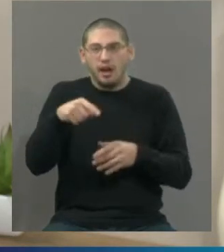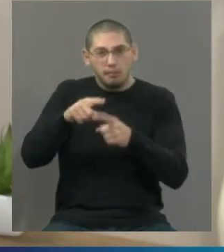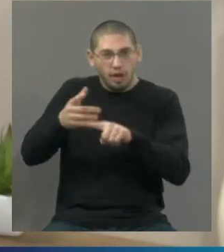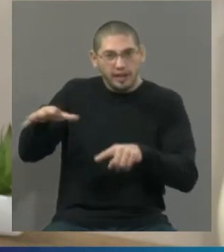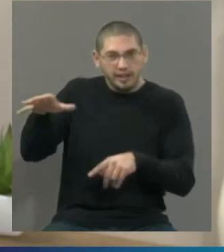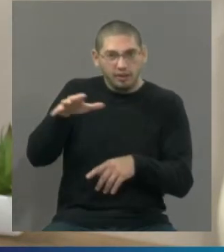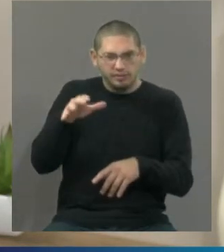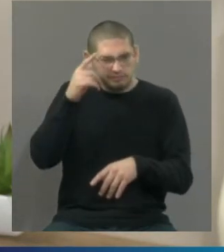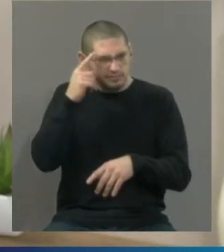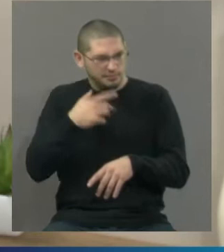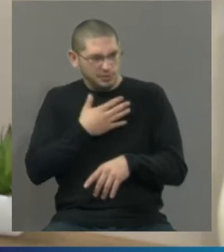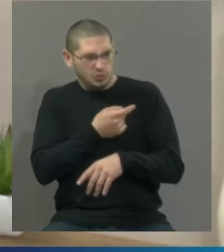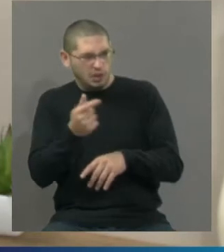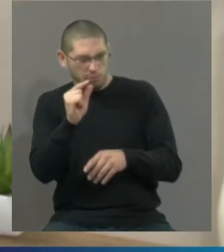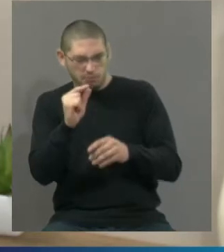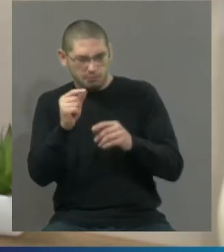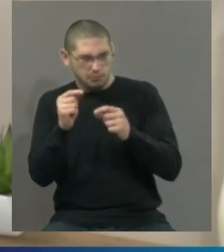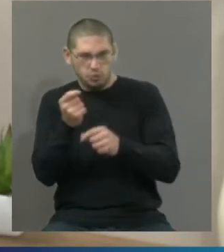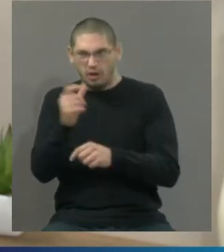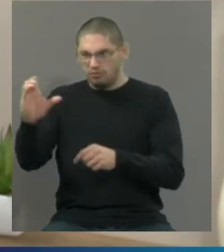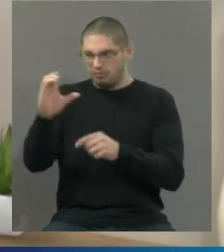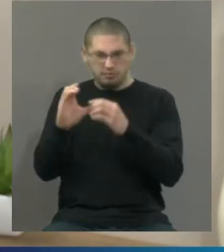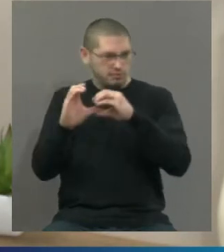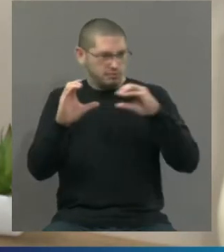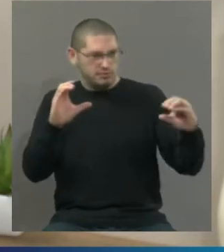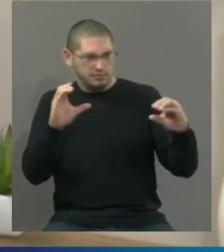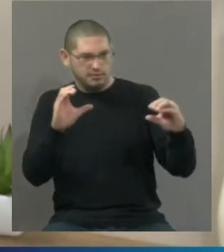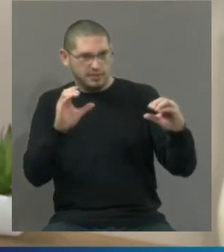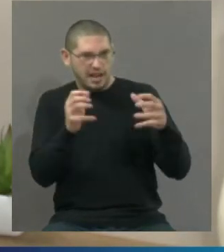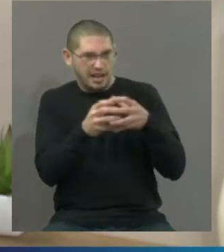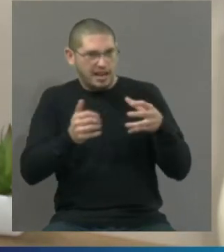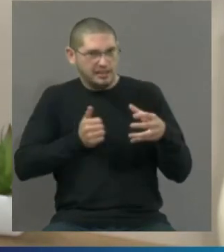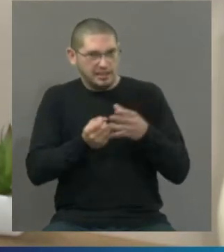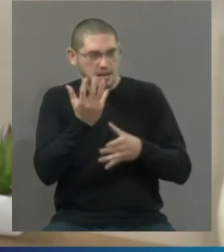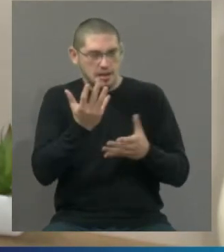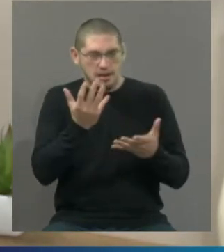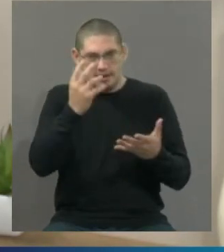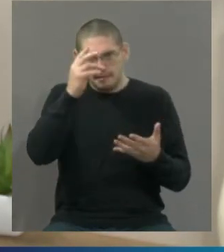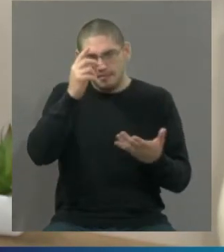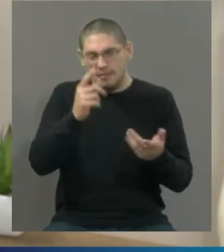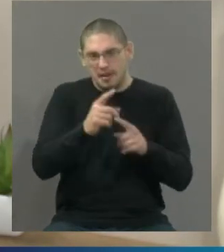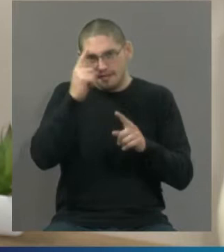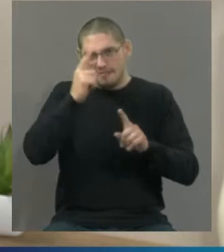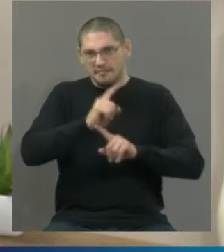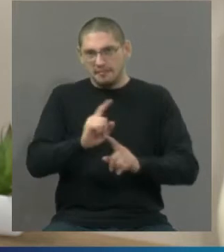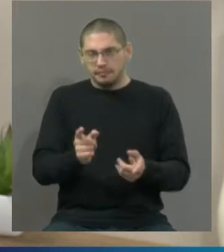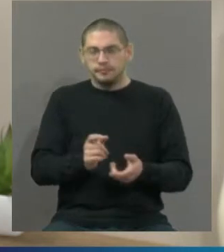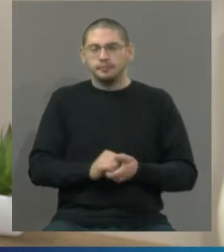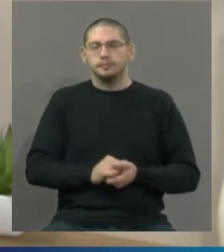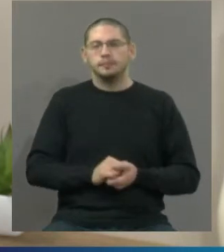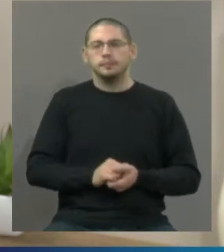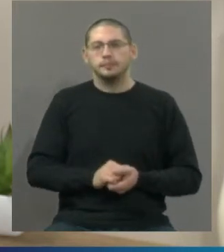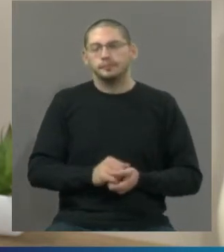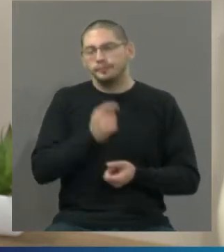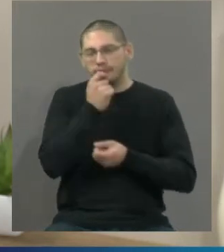será como extraño pensarlo de esta manera, pero él busca esta situación. Mira, te pongo otro ejemplo de cuando él